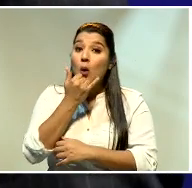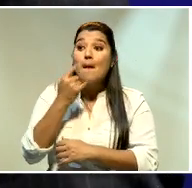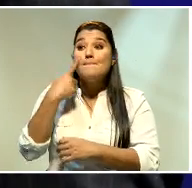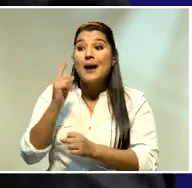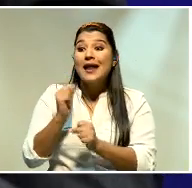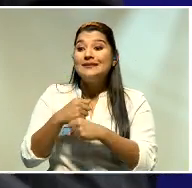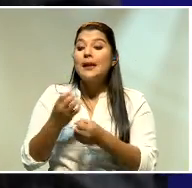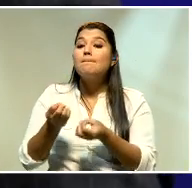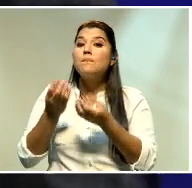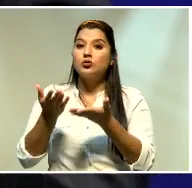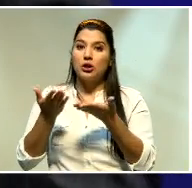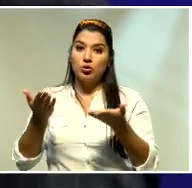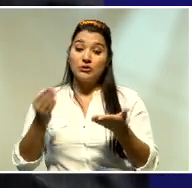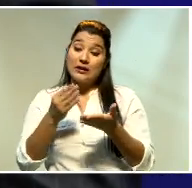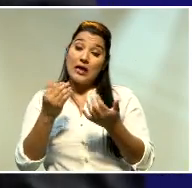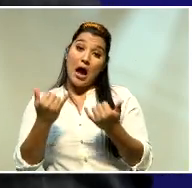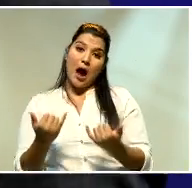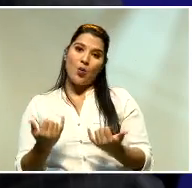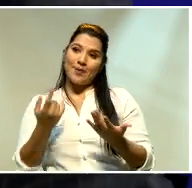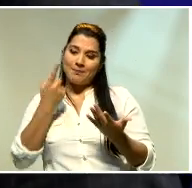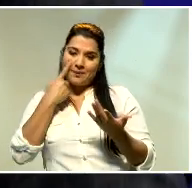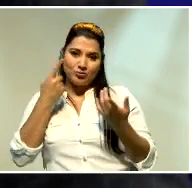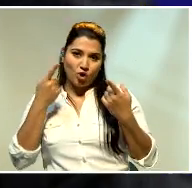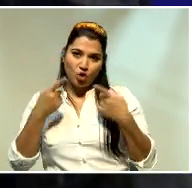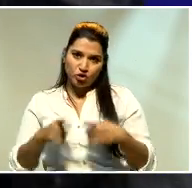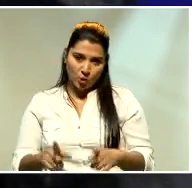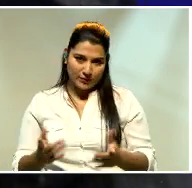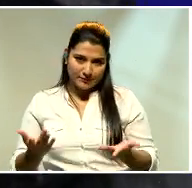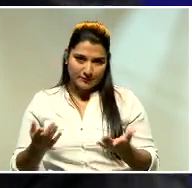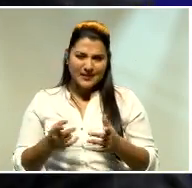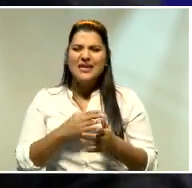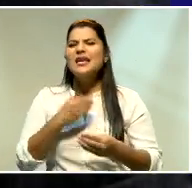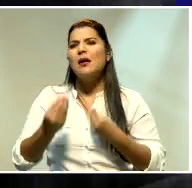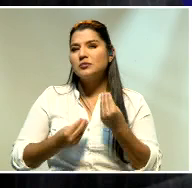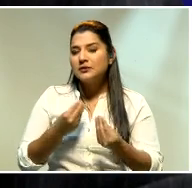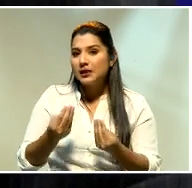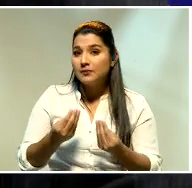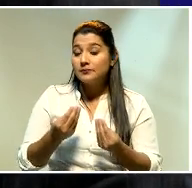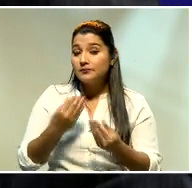muchas cosas que hoy nos pasan la factura. ¿Y qué vamos a hacer?